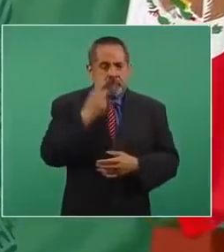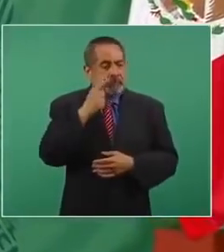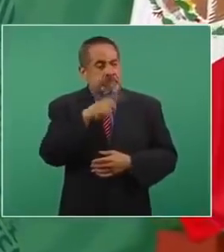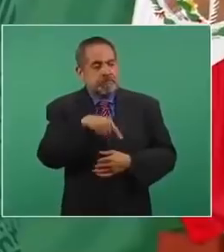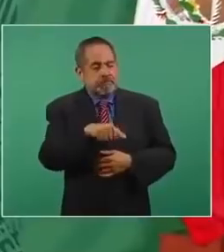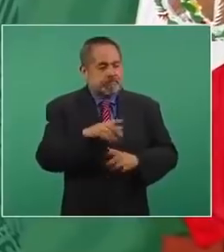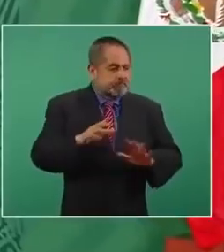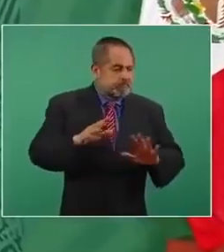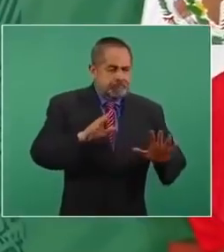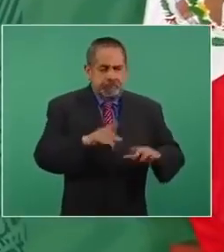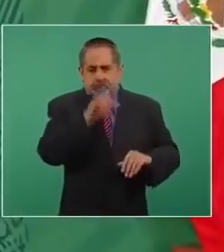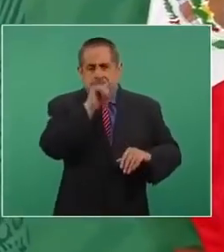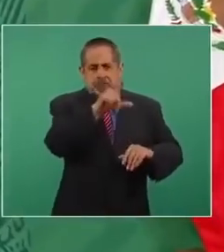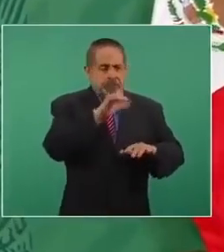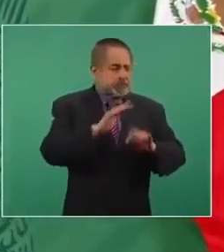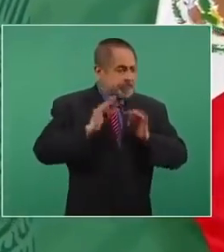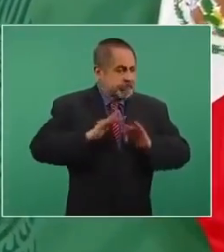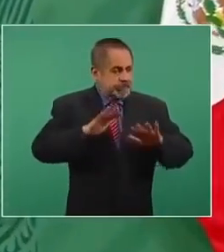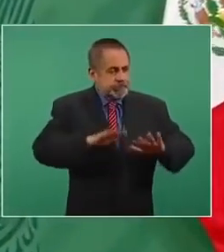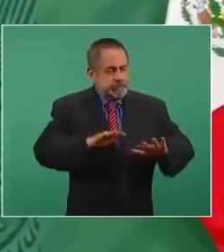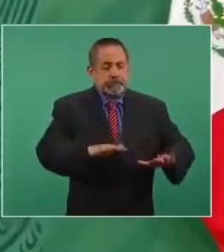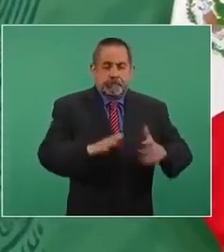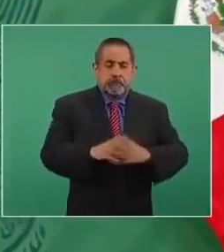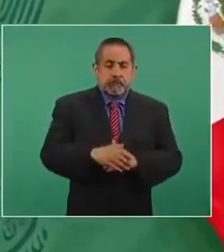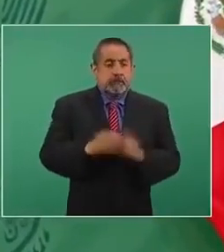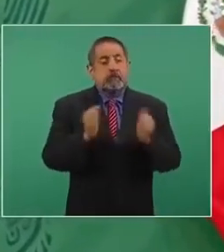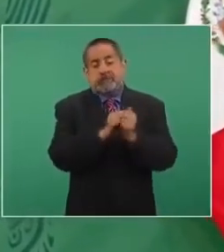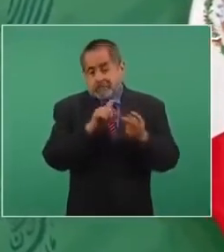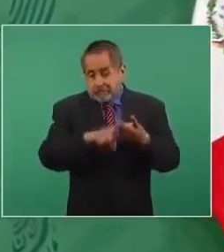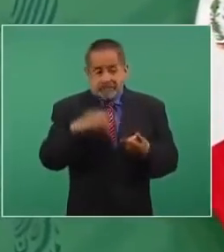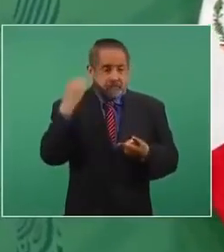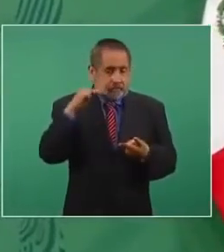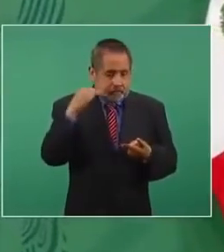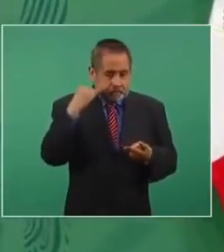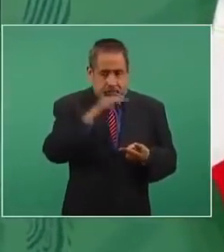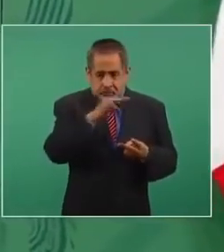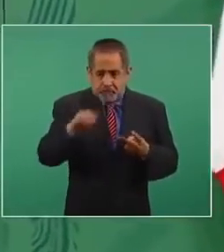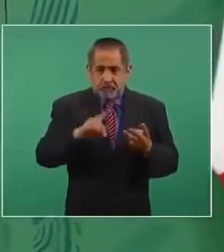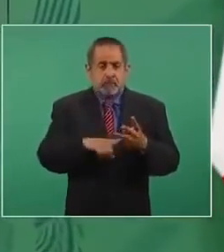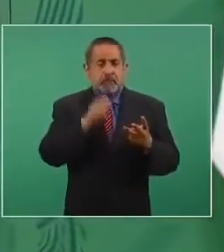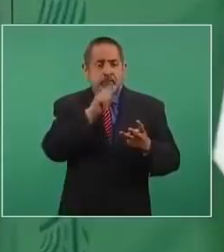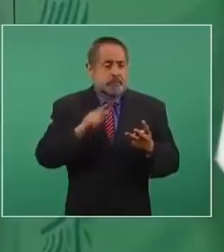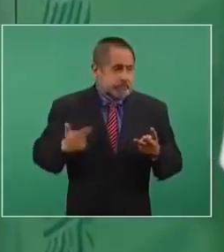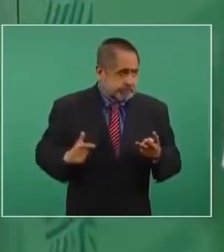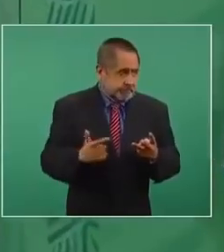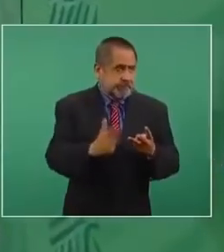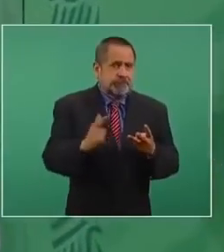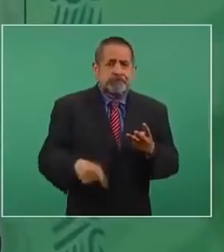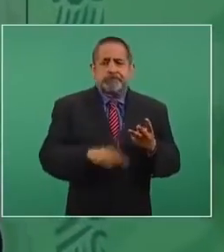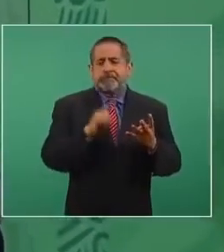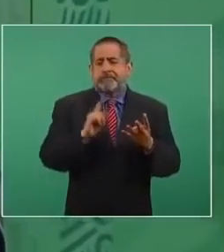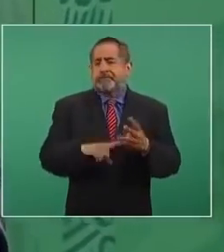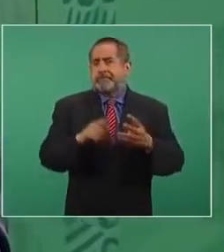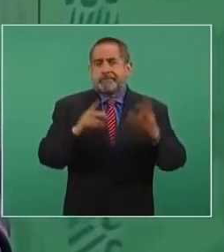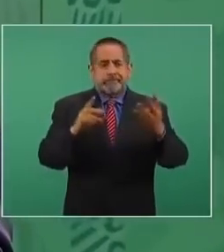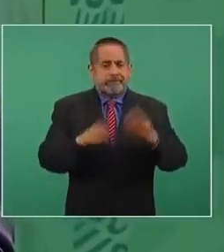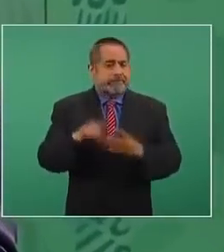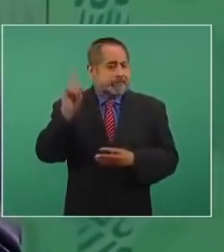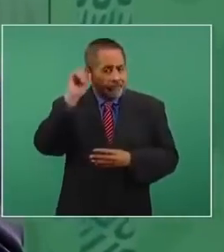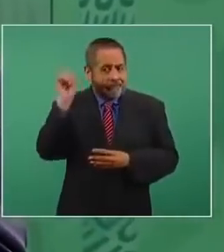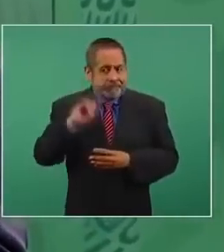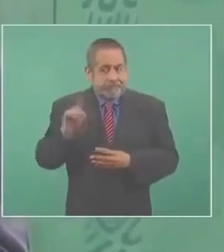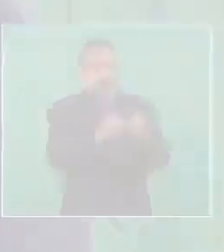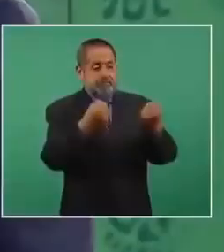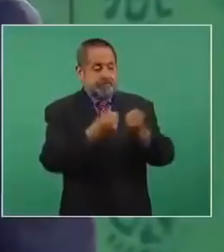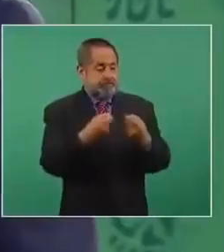serenar Jalisco y Michoacán y Guanajuato y